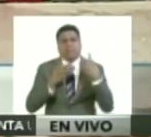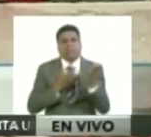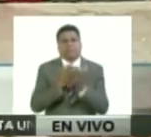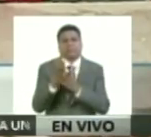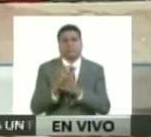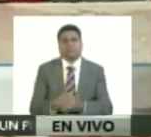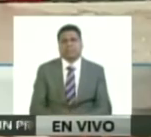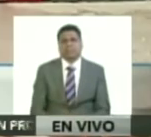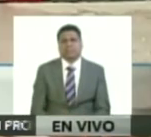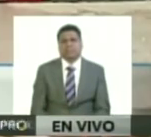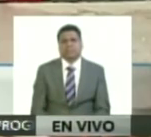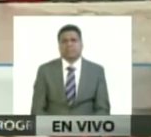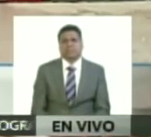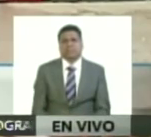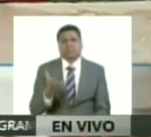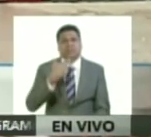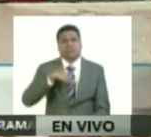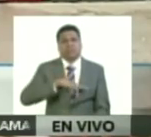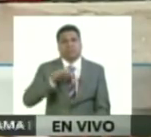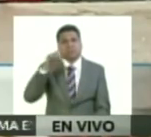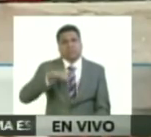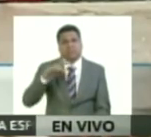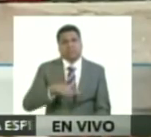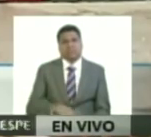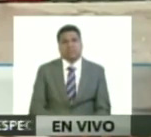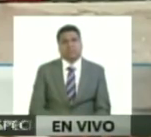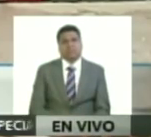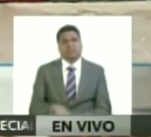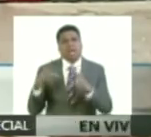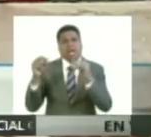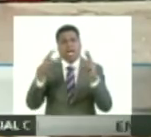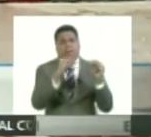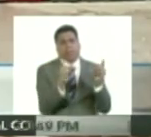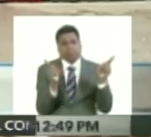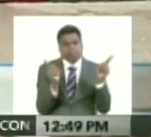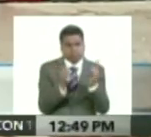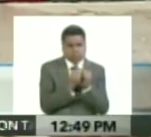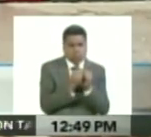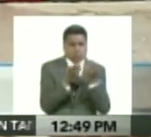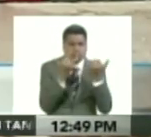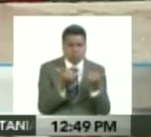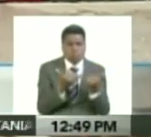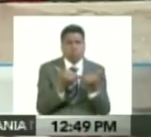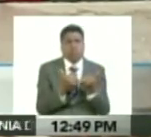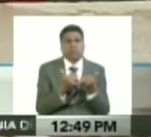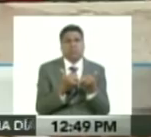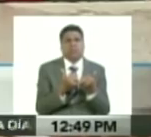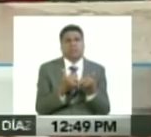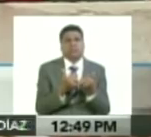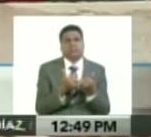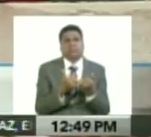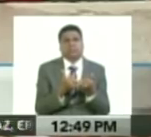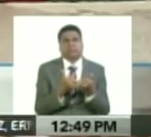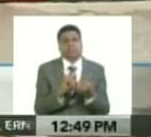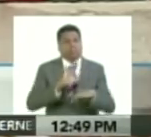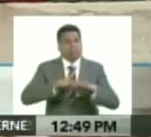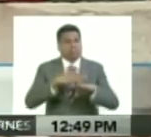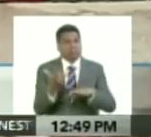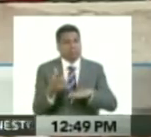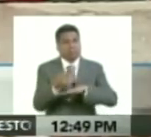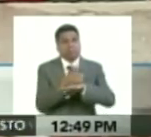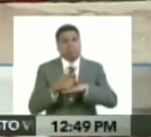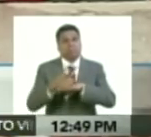que consideramos necesario conversar brevemente con ustedes porque el gobierno de